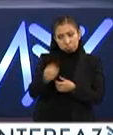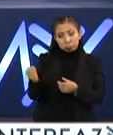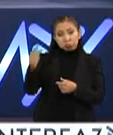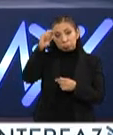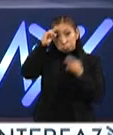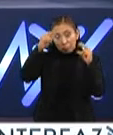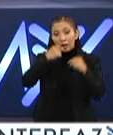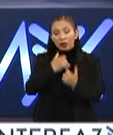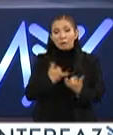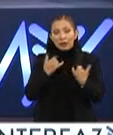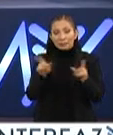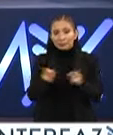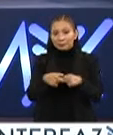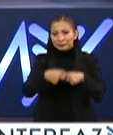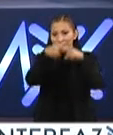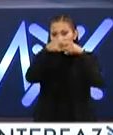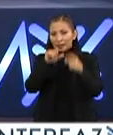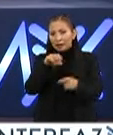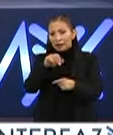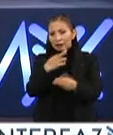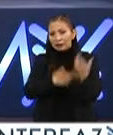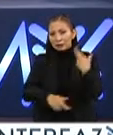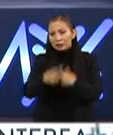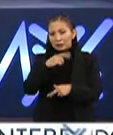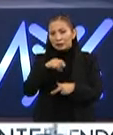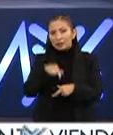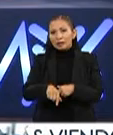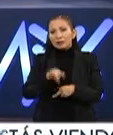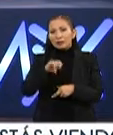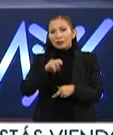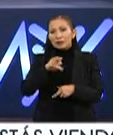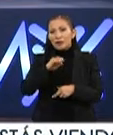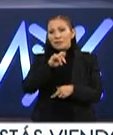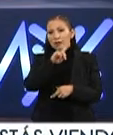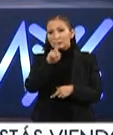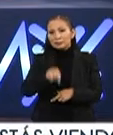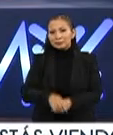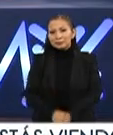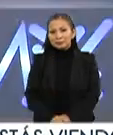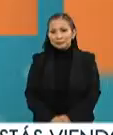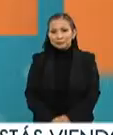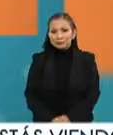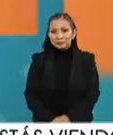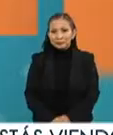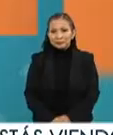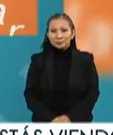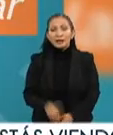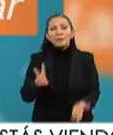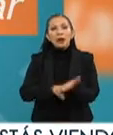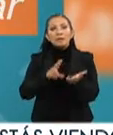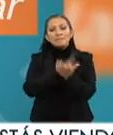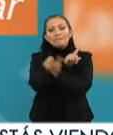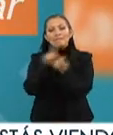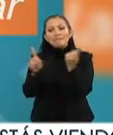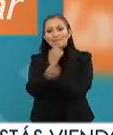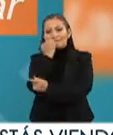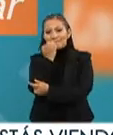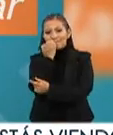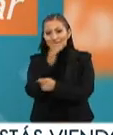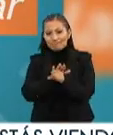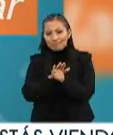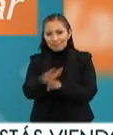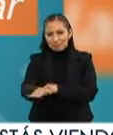talento en México. Vamos a hacer una breve pausa, Ana Cris, y regresamos. Esto es Interfaz. Valores de la convivencia